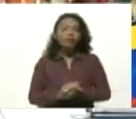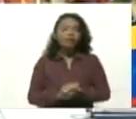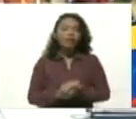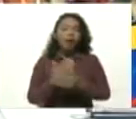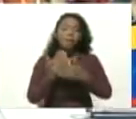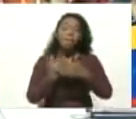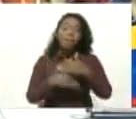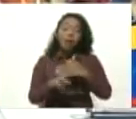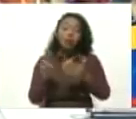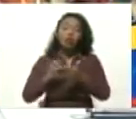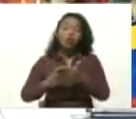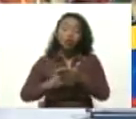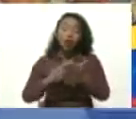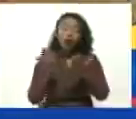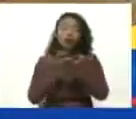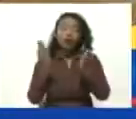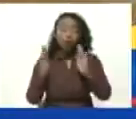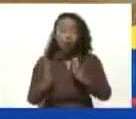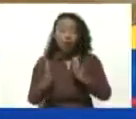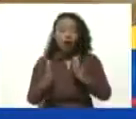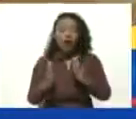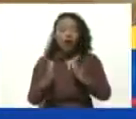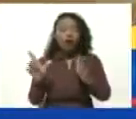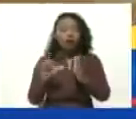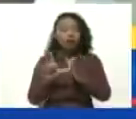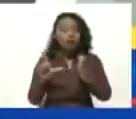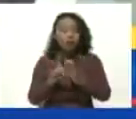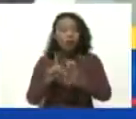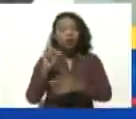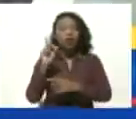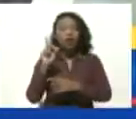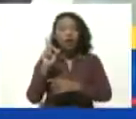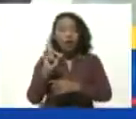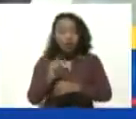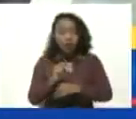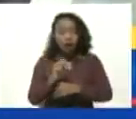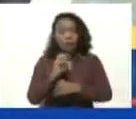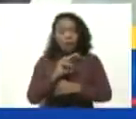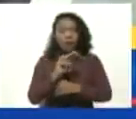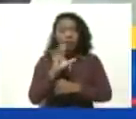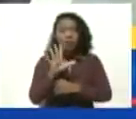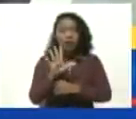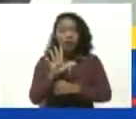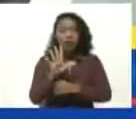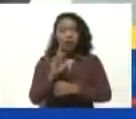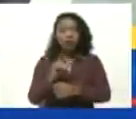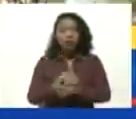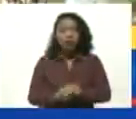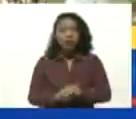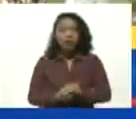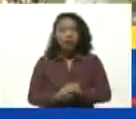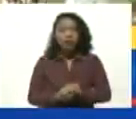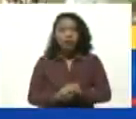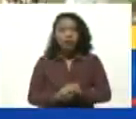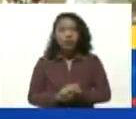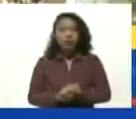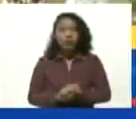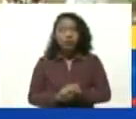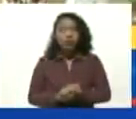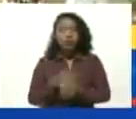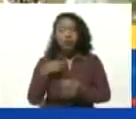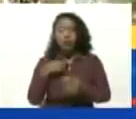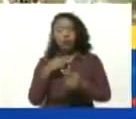Vamos a recuperar escuelas, liceos. Y también el 25, se me quedó el italiano